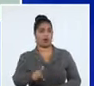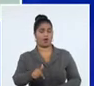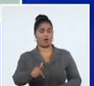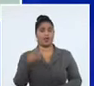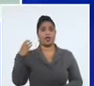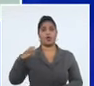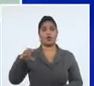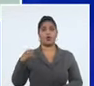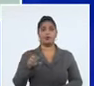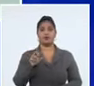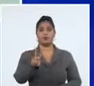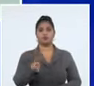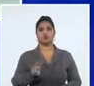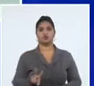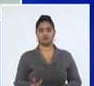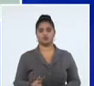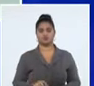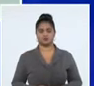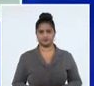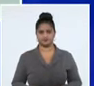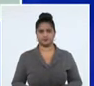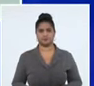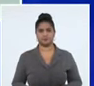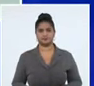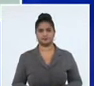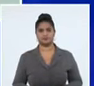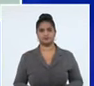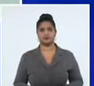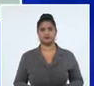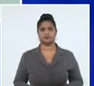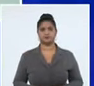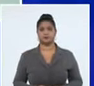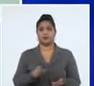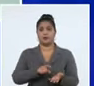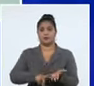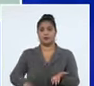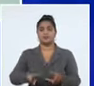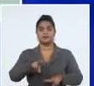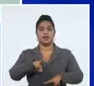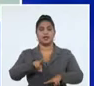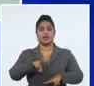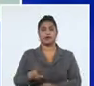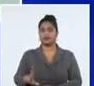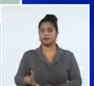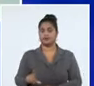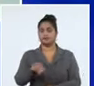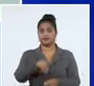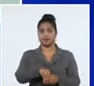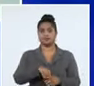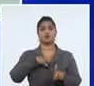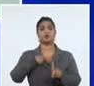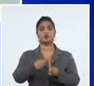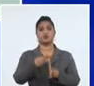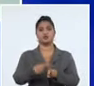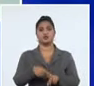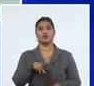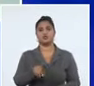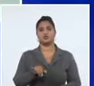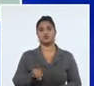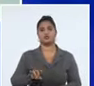casos autóctonos cada uno. La provincia de Holguín con 164 casos autóctonos, 12